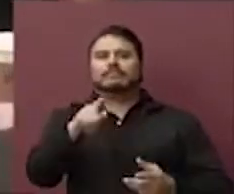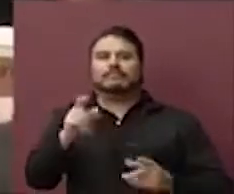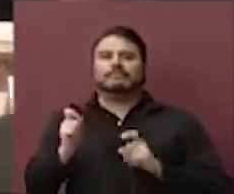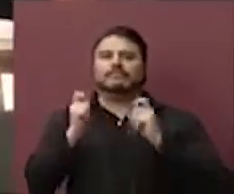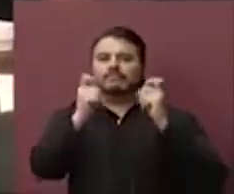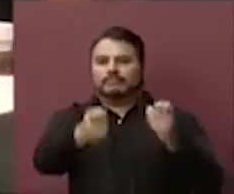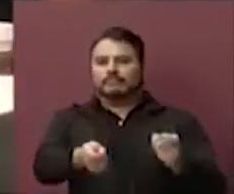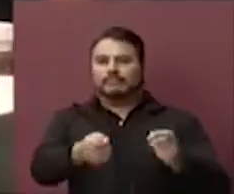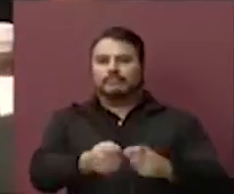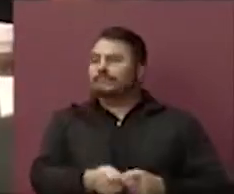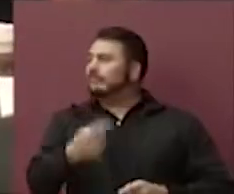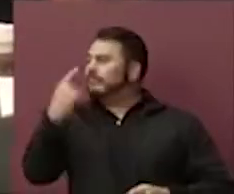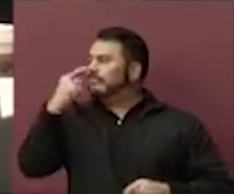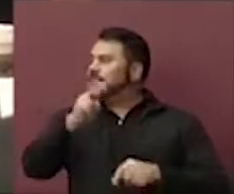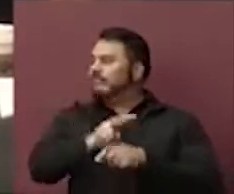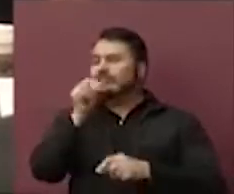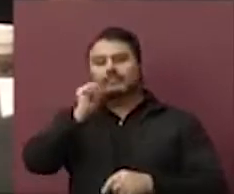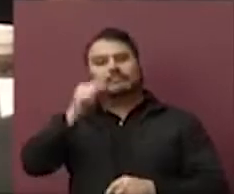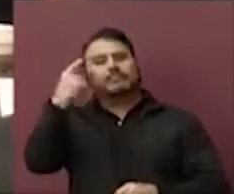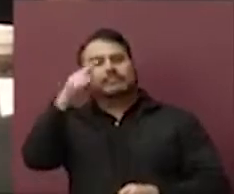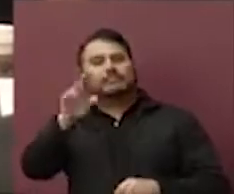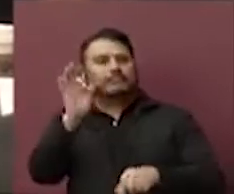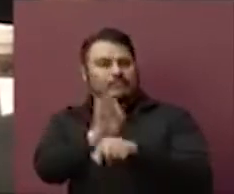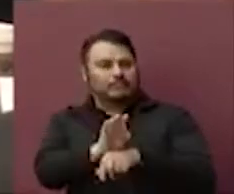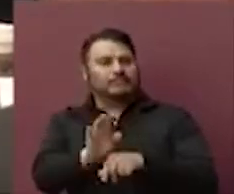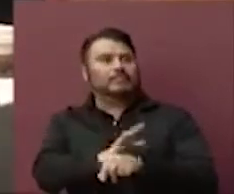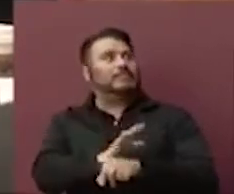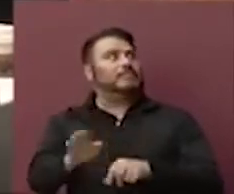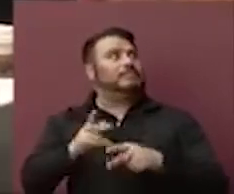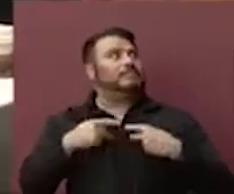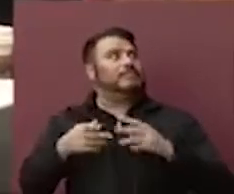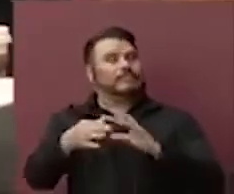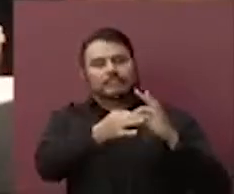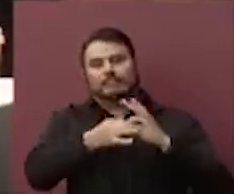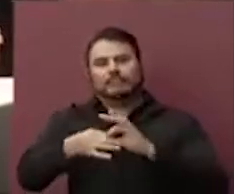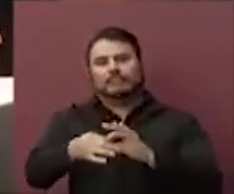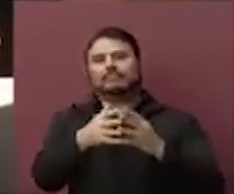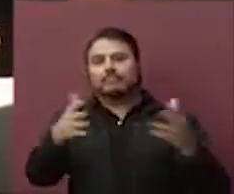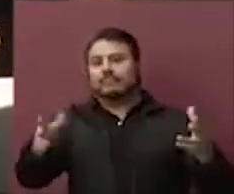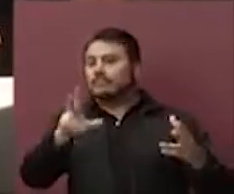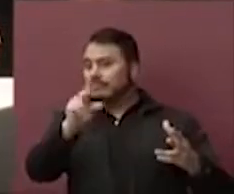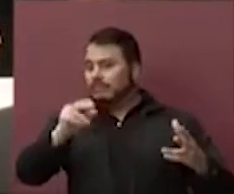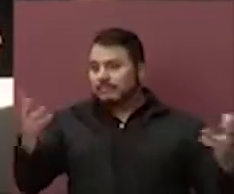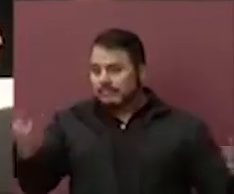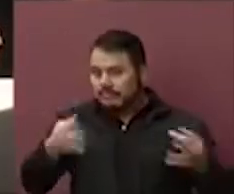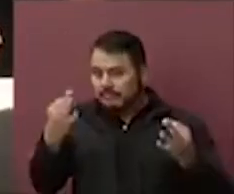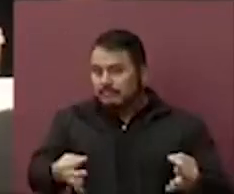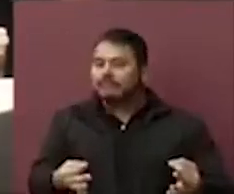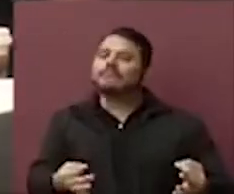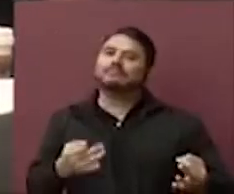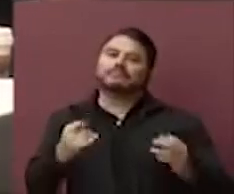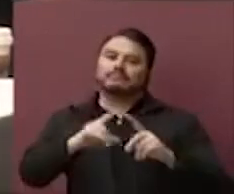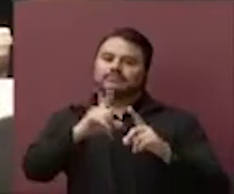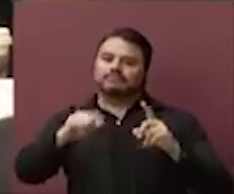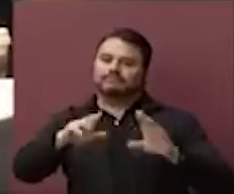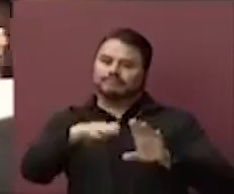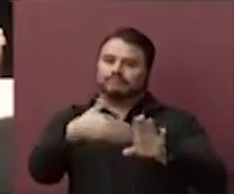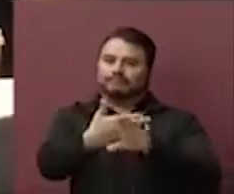confiero, mirando en todo por el bien y prosperidad de la Unión, y si así no lo hiciera, que la Nación se lo